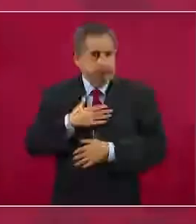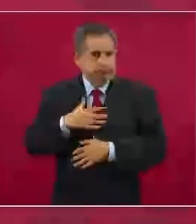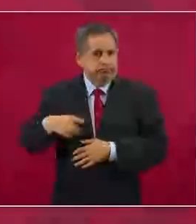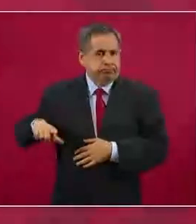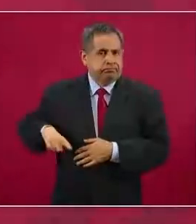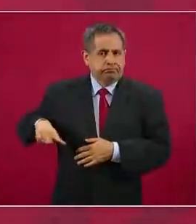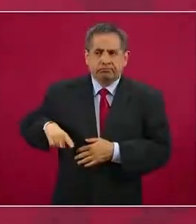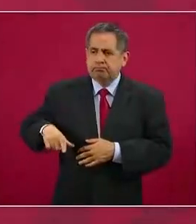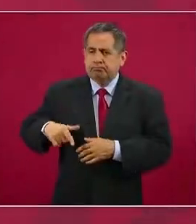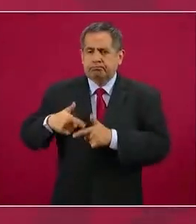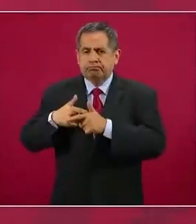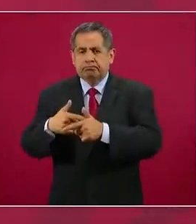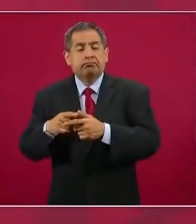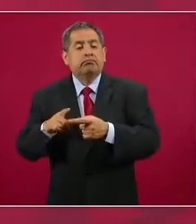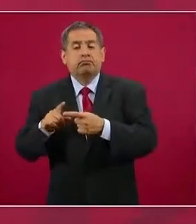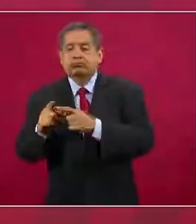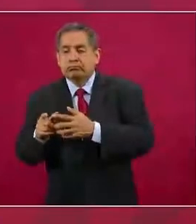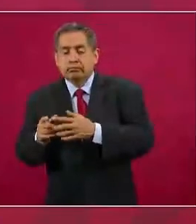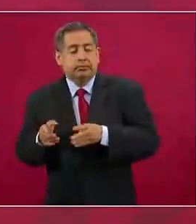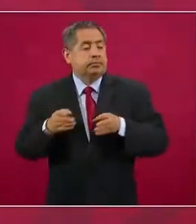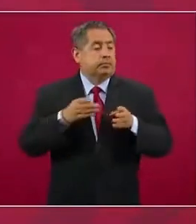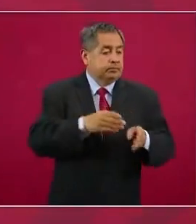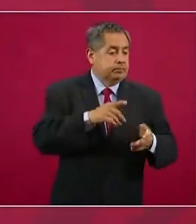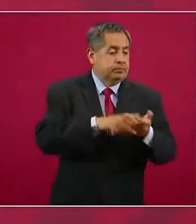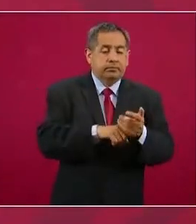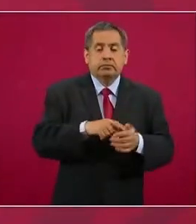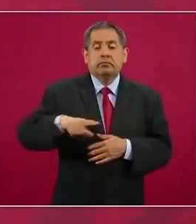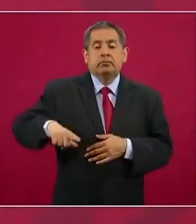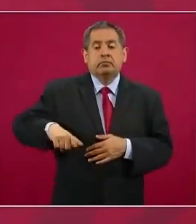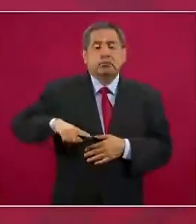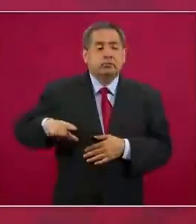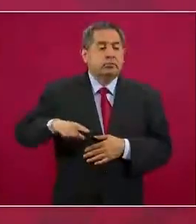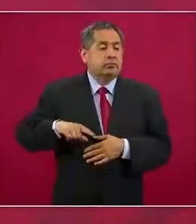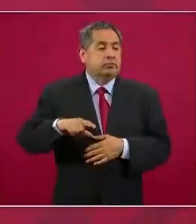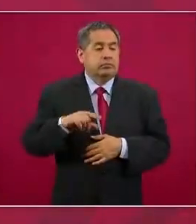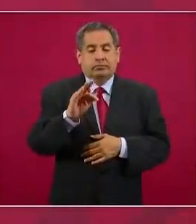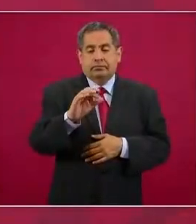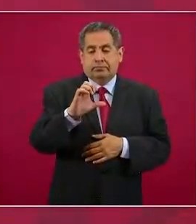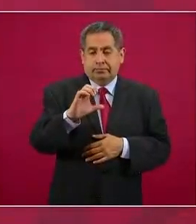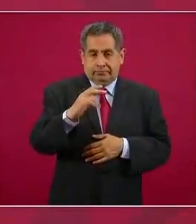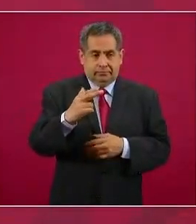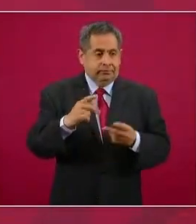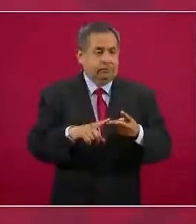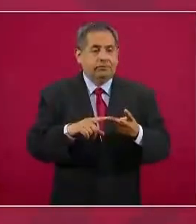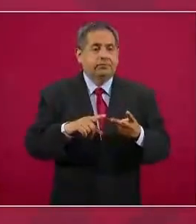de Calderón, 2 años del gobierno de Peña y los 2 que llevamos nosotros,